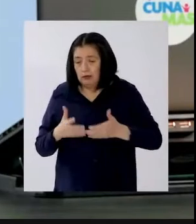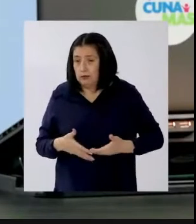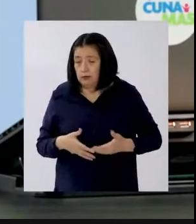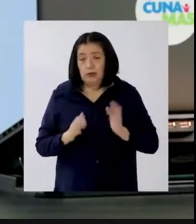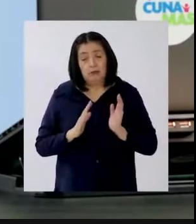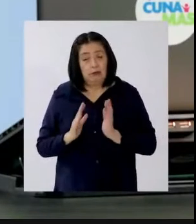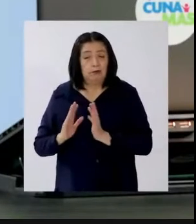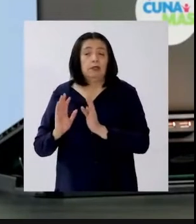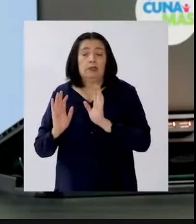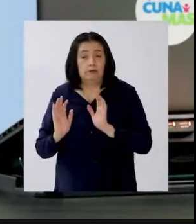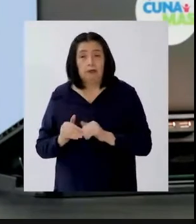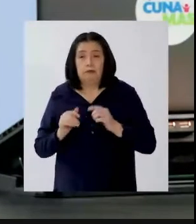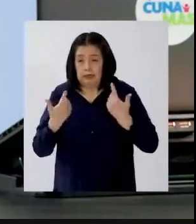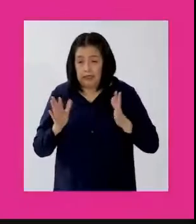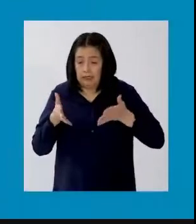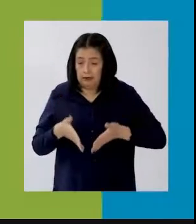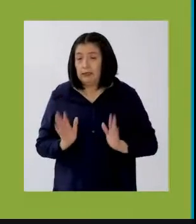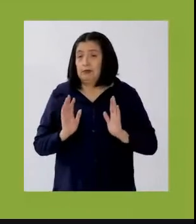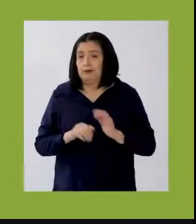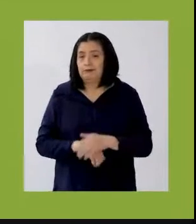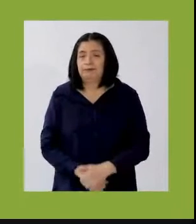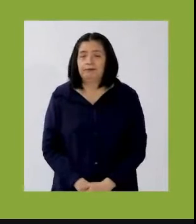prepararse adecuadamente para el parto.